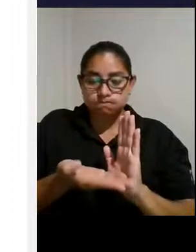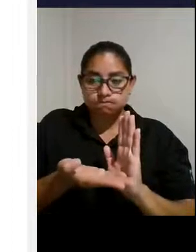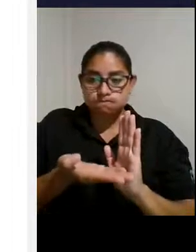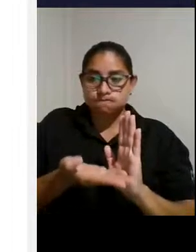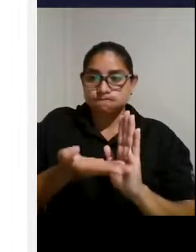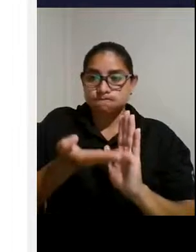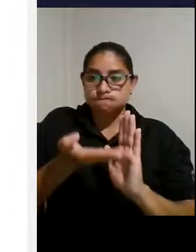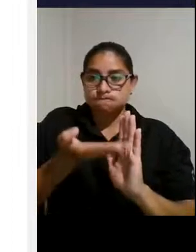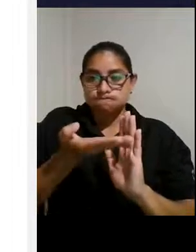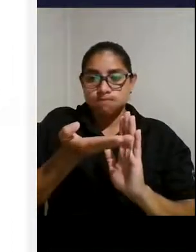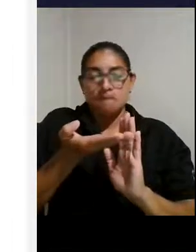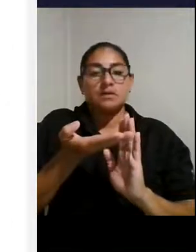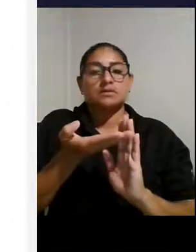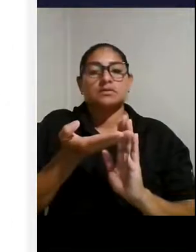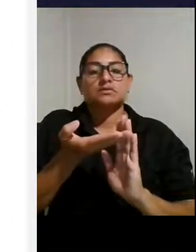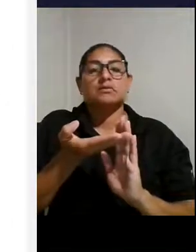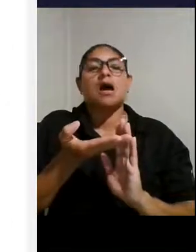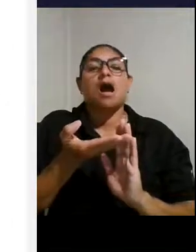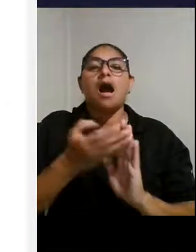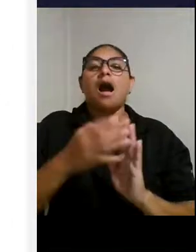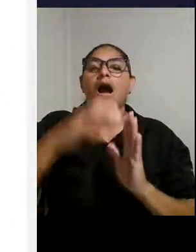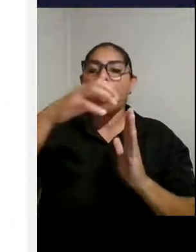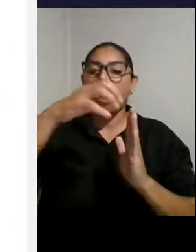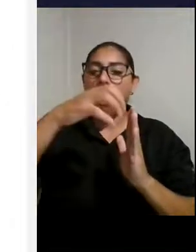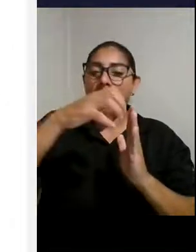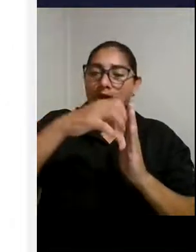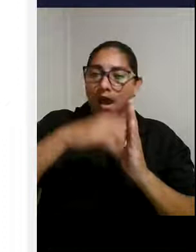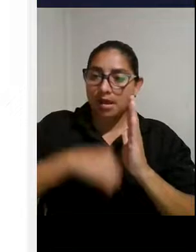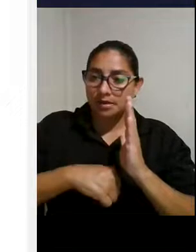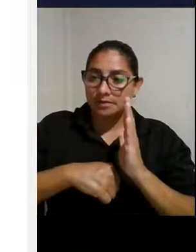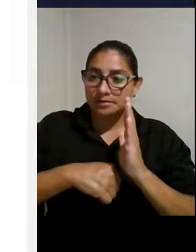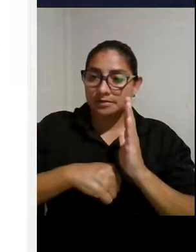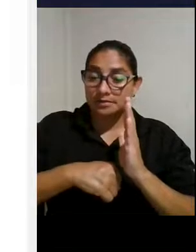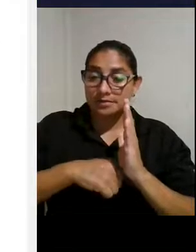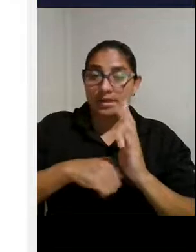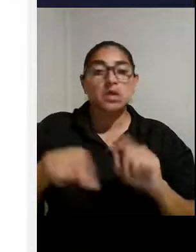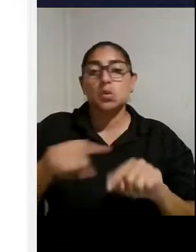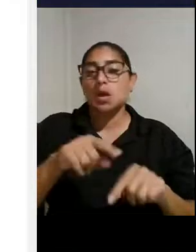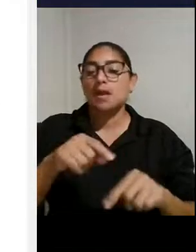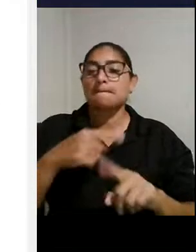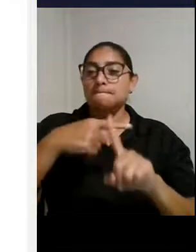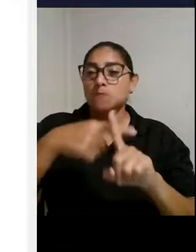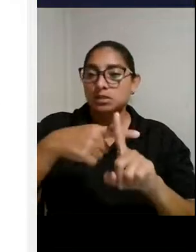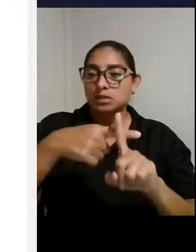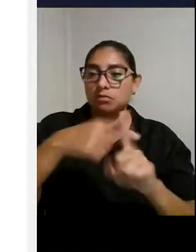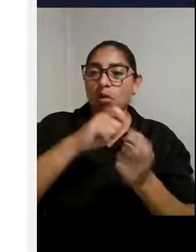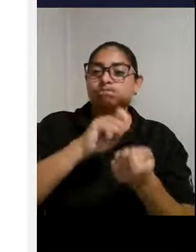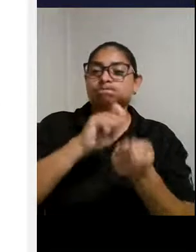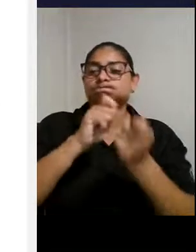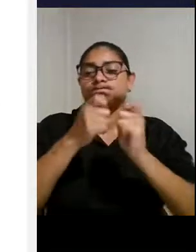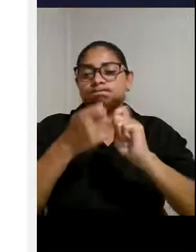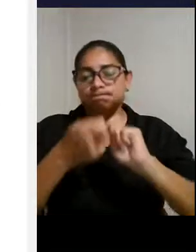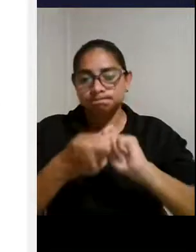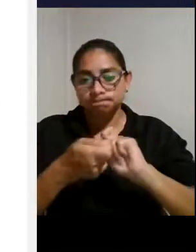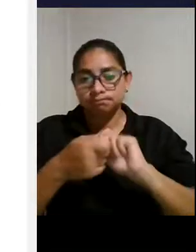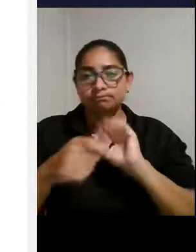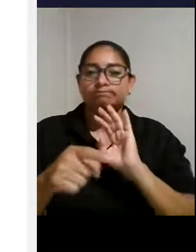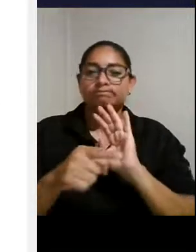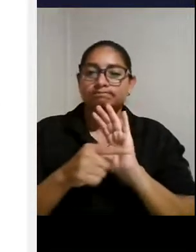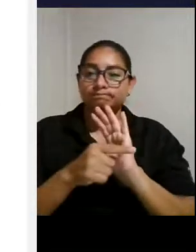realizar esta resta de acá, el valor es positivo, o más bien que va a ser